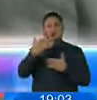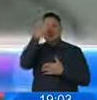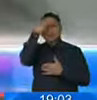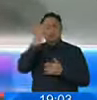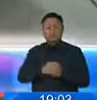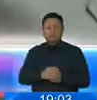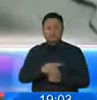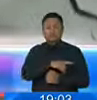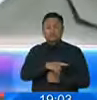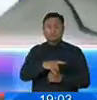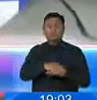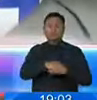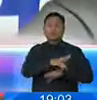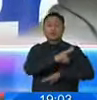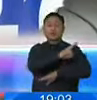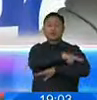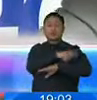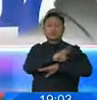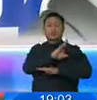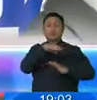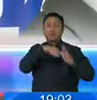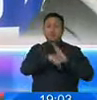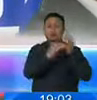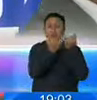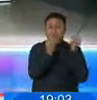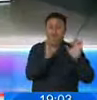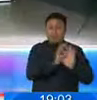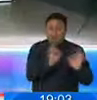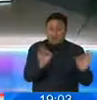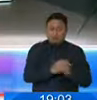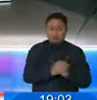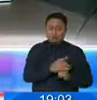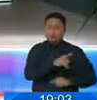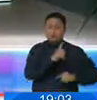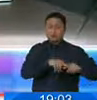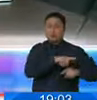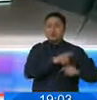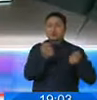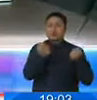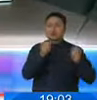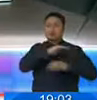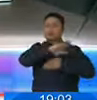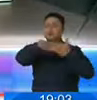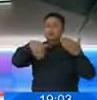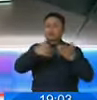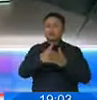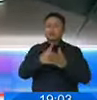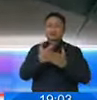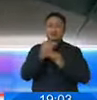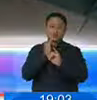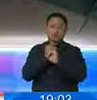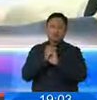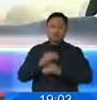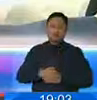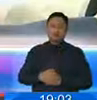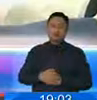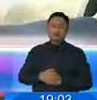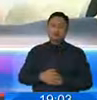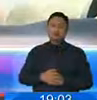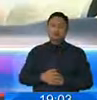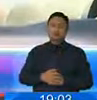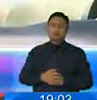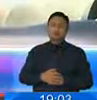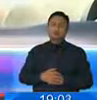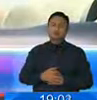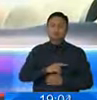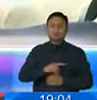sería que al no contar la superintendencia de bancos con independencia, no pudo ejercer un verdadero control para vigilar a las instituciones financieras. Exactamente, los